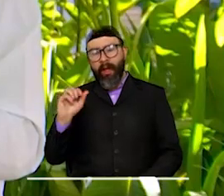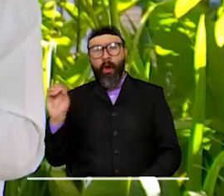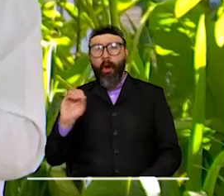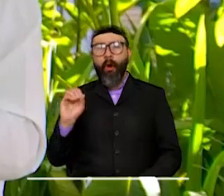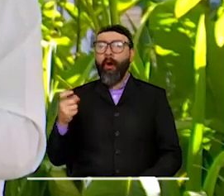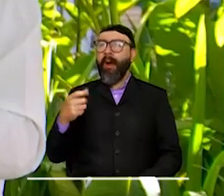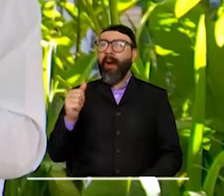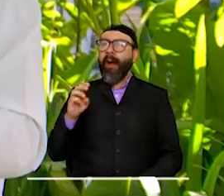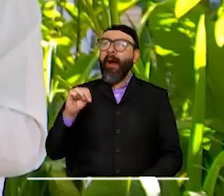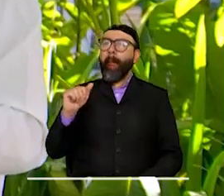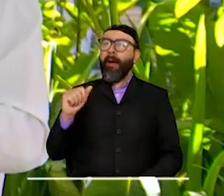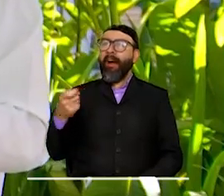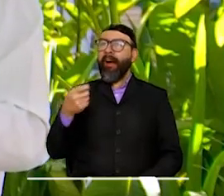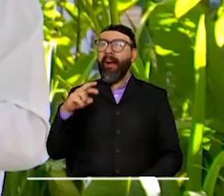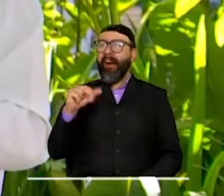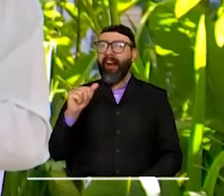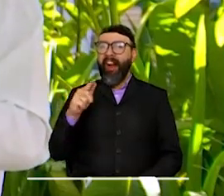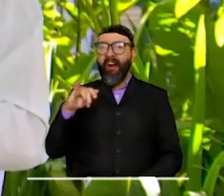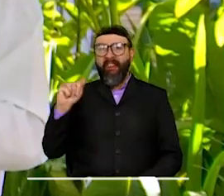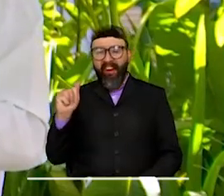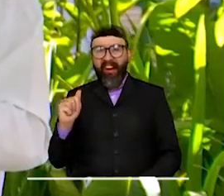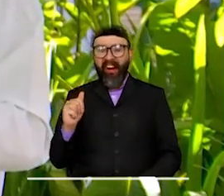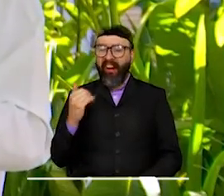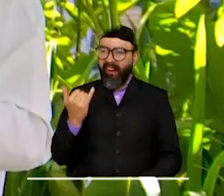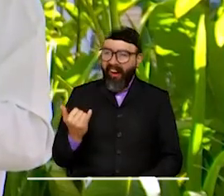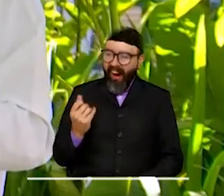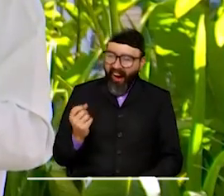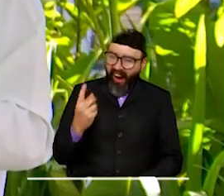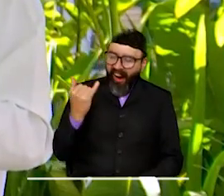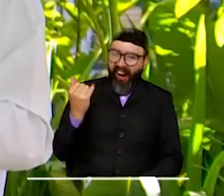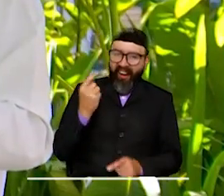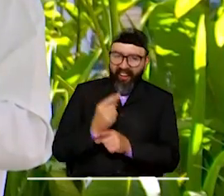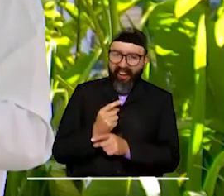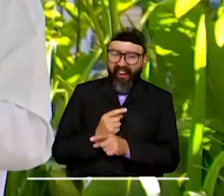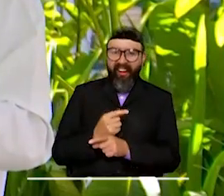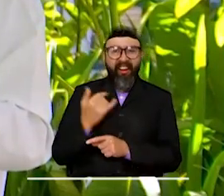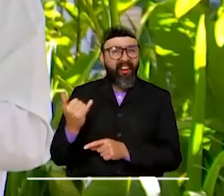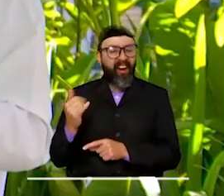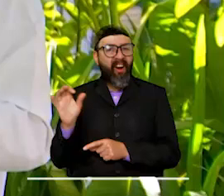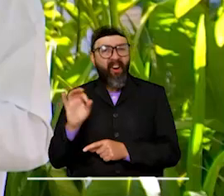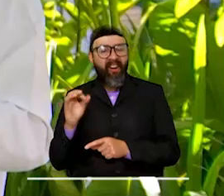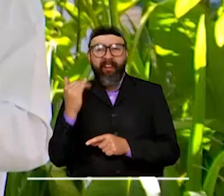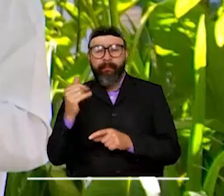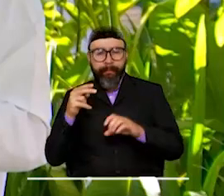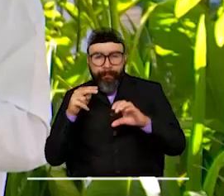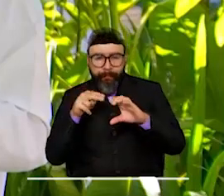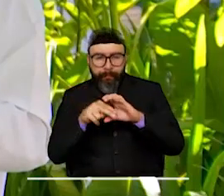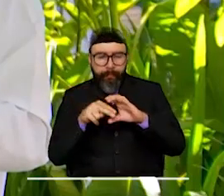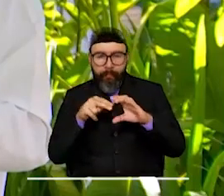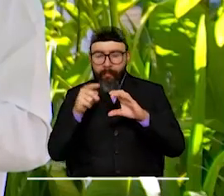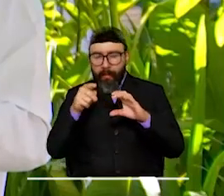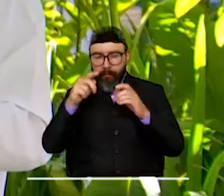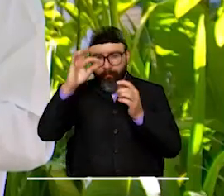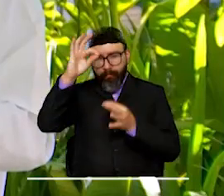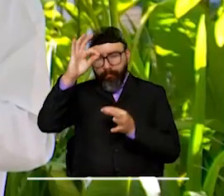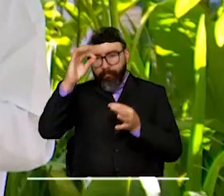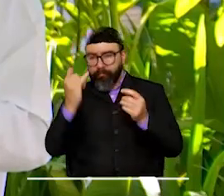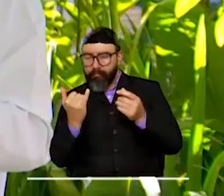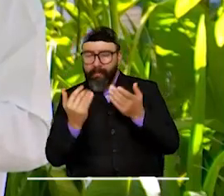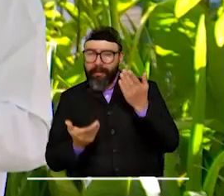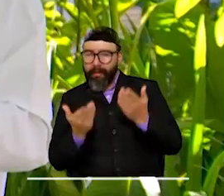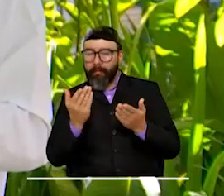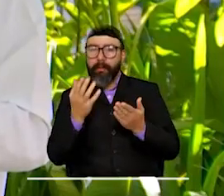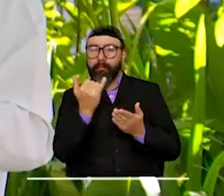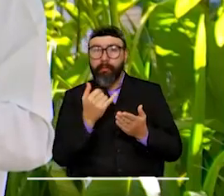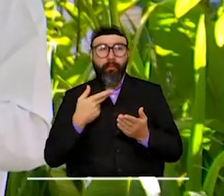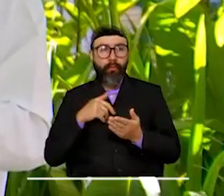una gamagrafía, decidimos si le hacemos un TAC, una tomografía de contraste o sin contraste, de acuerdo a lo que